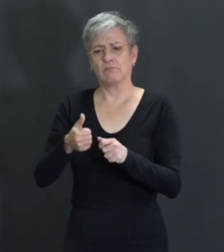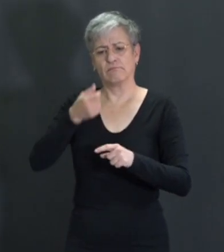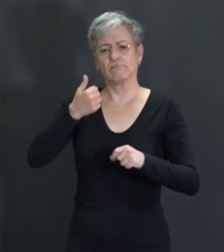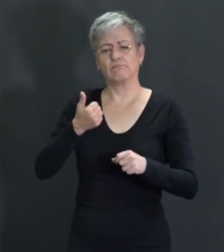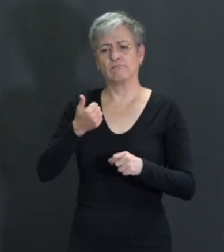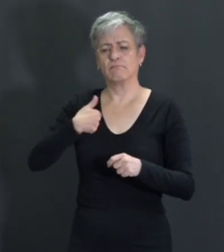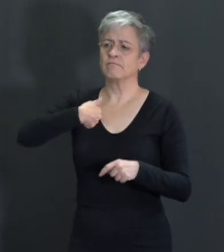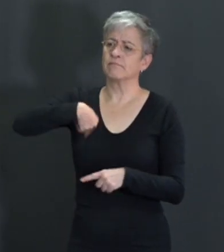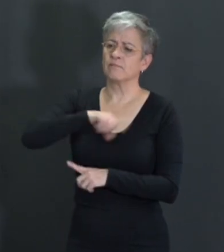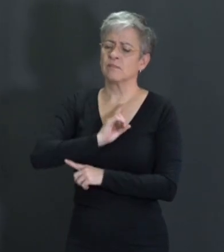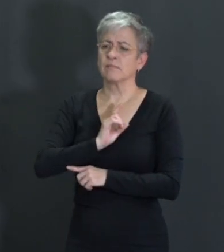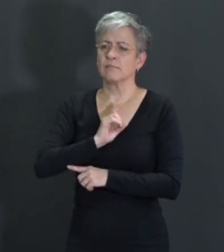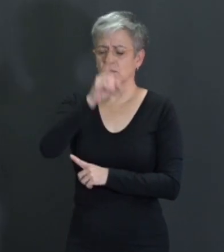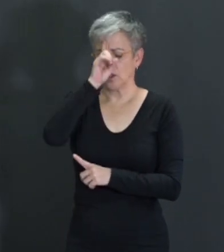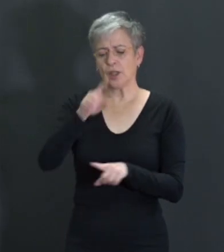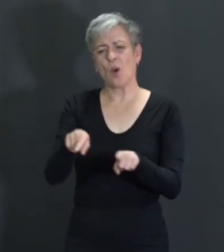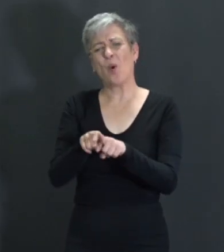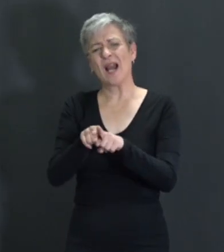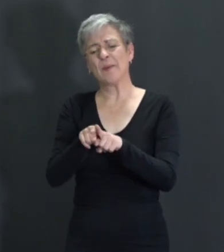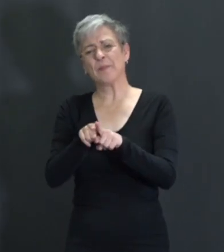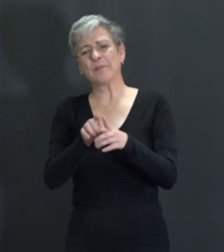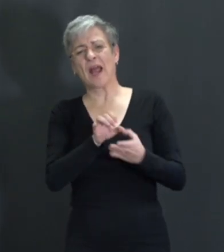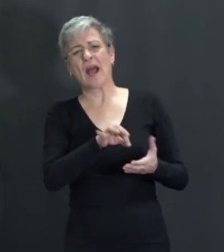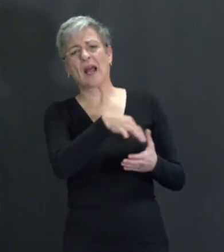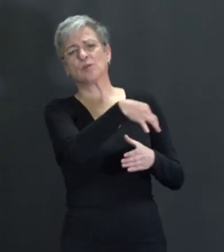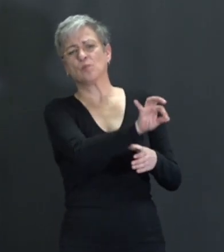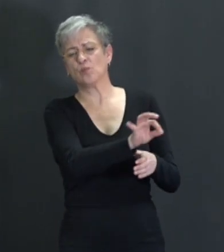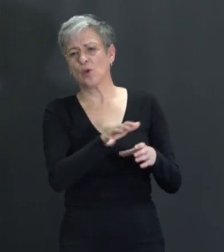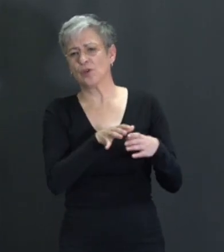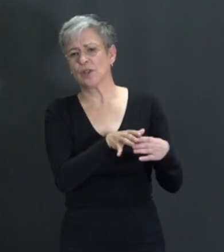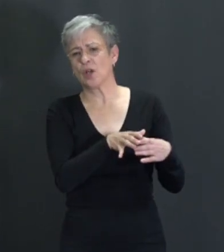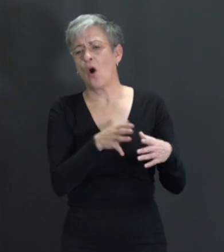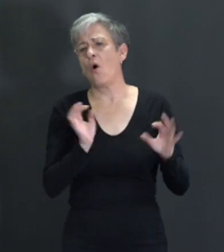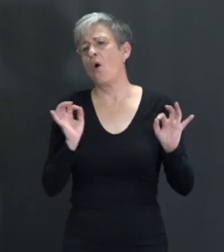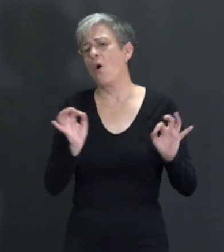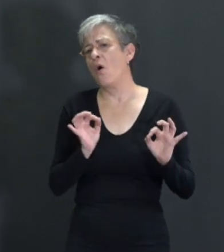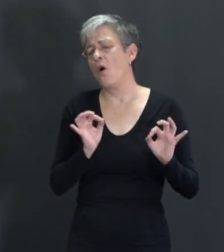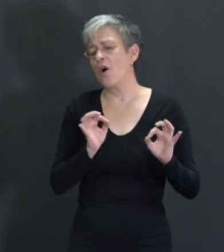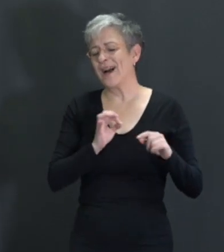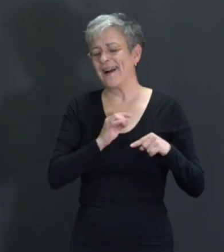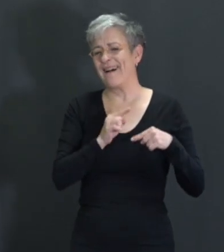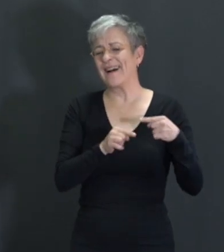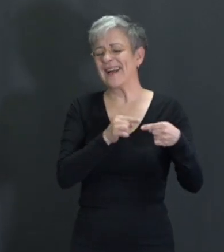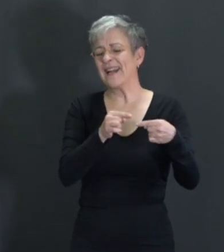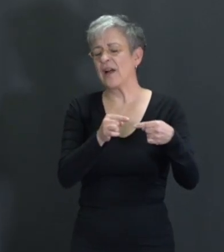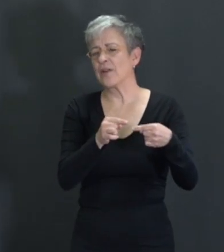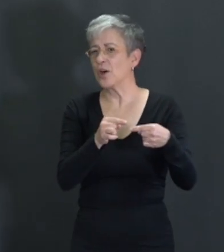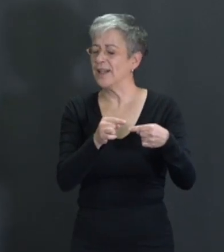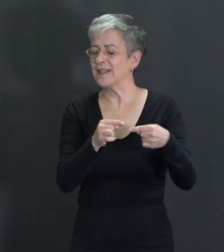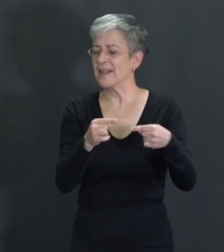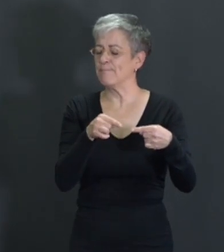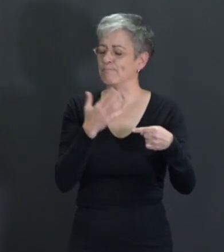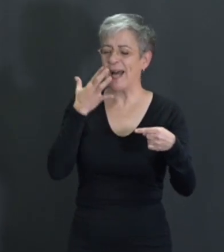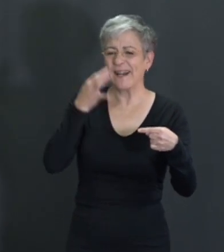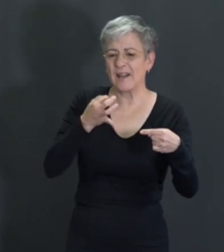si podemos hablar de expulsar o podemos hablar de generaciones que en realidad no tienen práctica de la